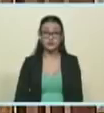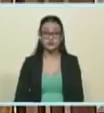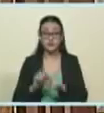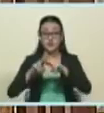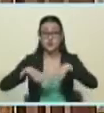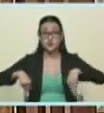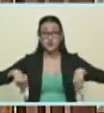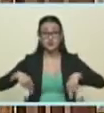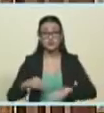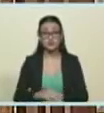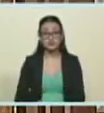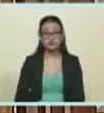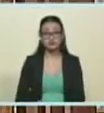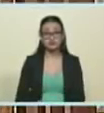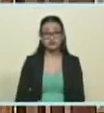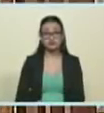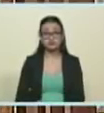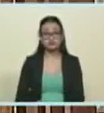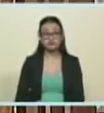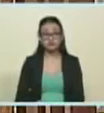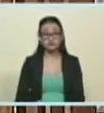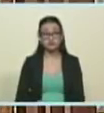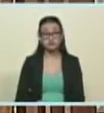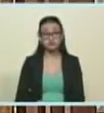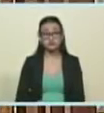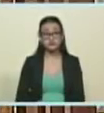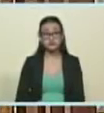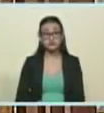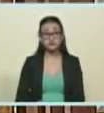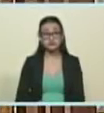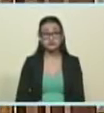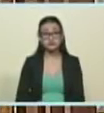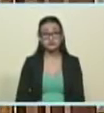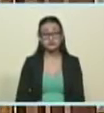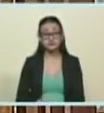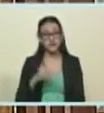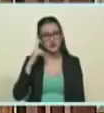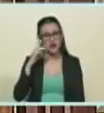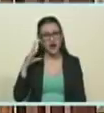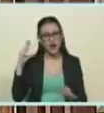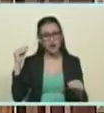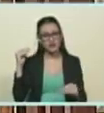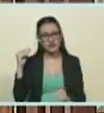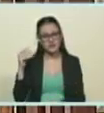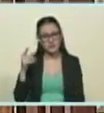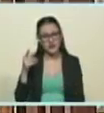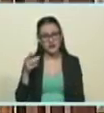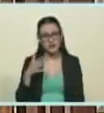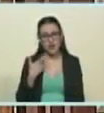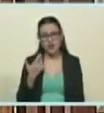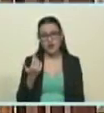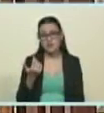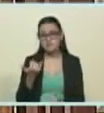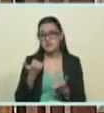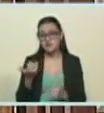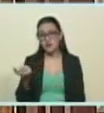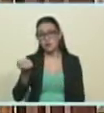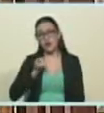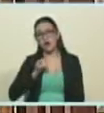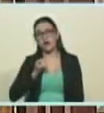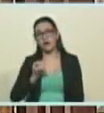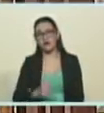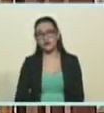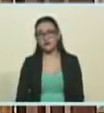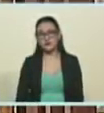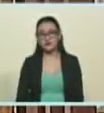autoanulación. Para no decir, como decía Carlos Andrés Pérez, que en paz descanse, su autosuicidio. Ese